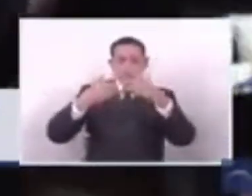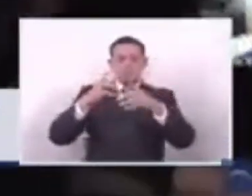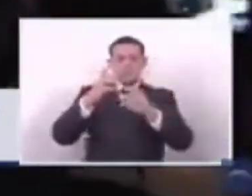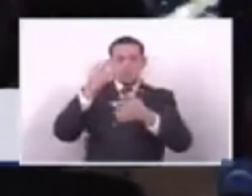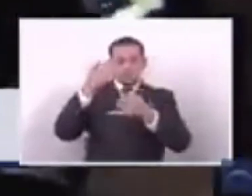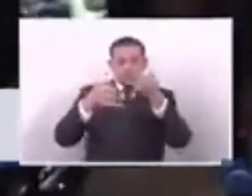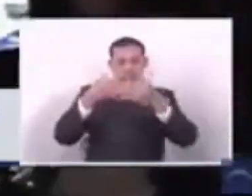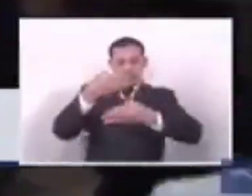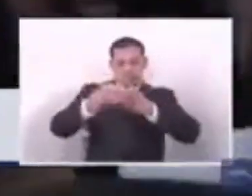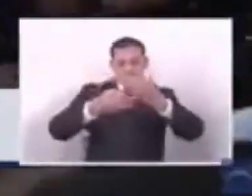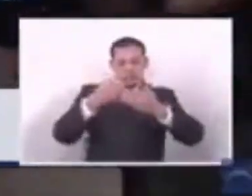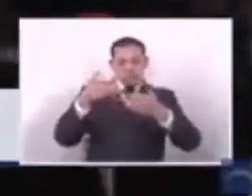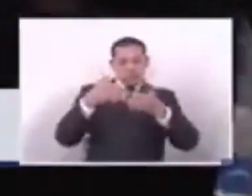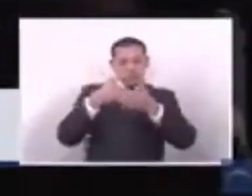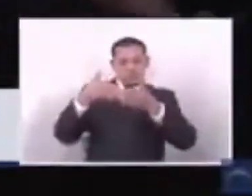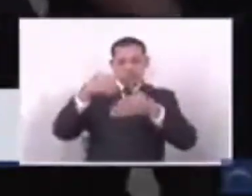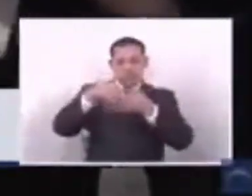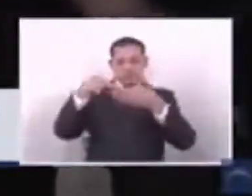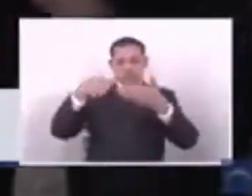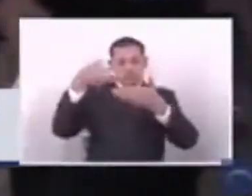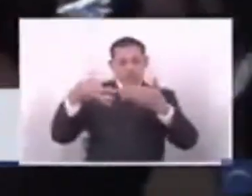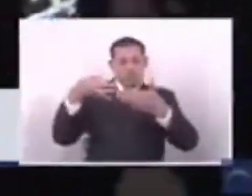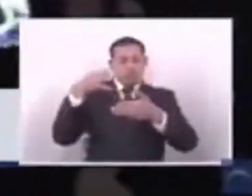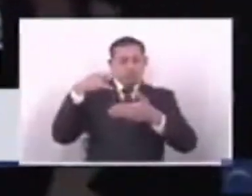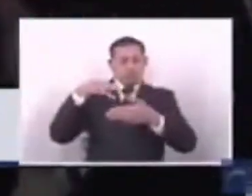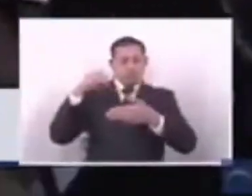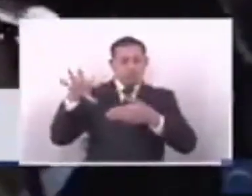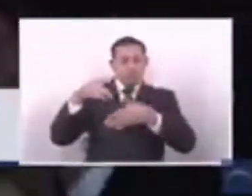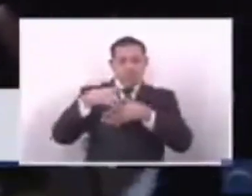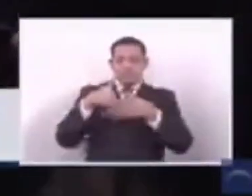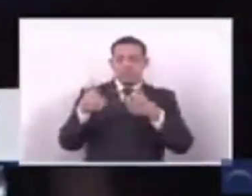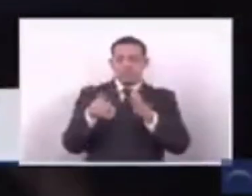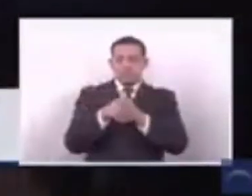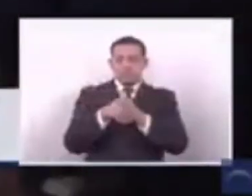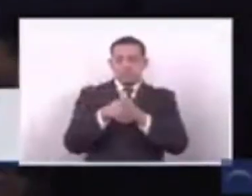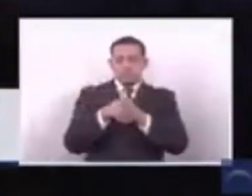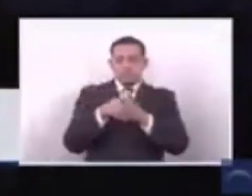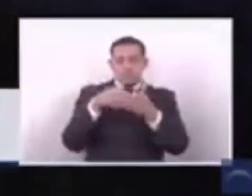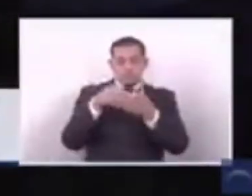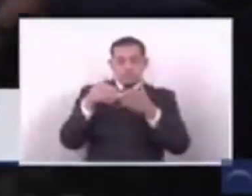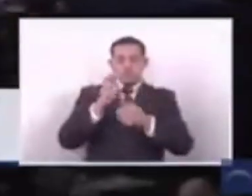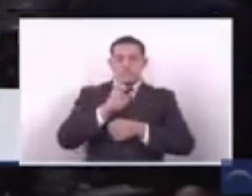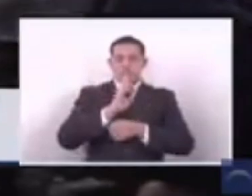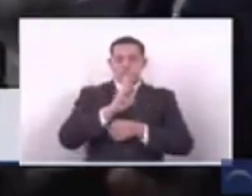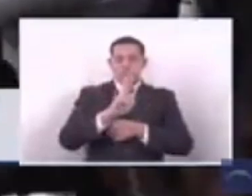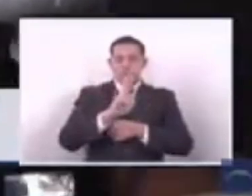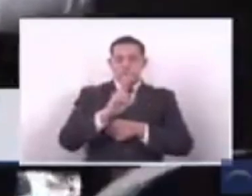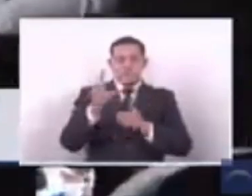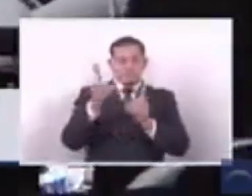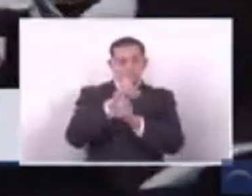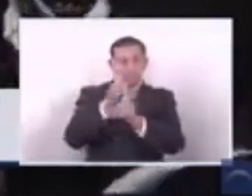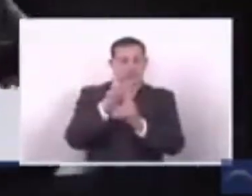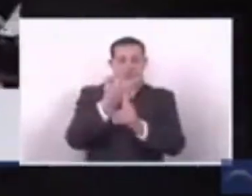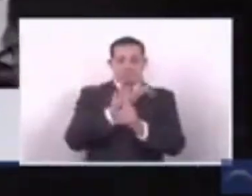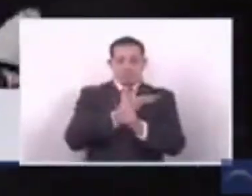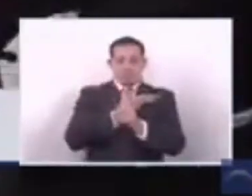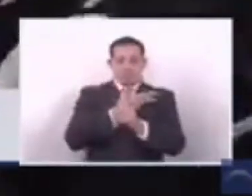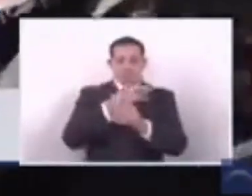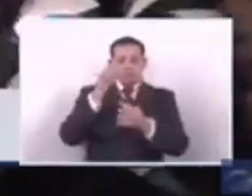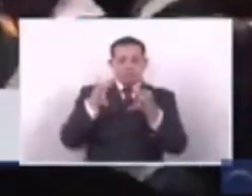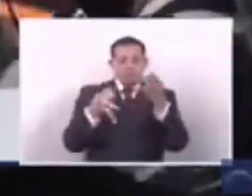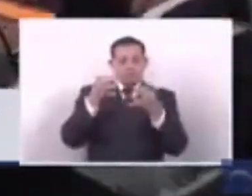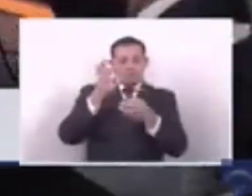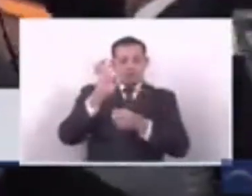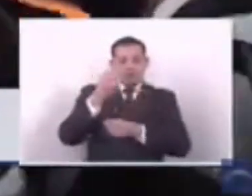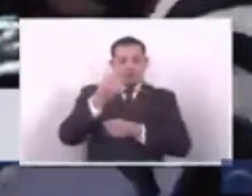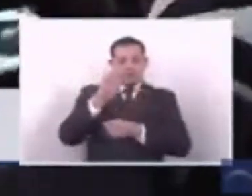proceso que inició la Asamblea Legislativa para desaforarlo. Ahora el diputado deberá responder por los delitos que le acusa la